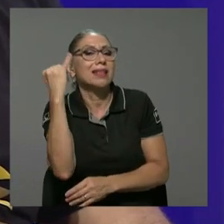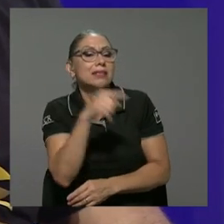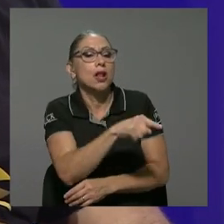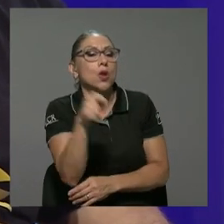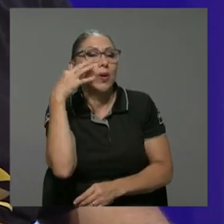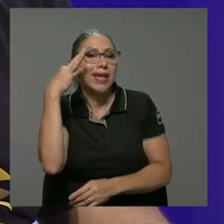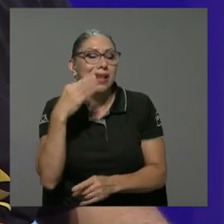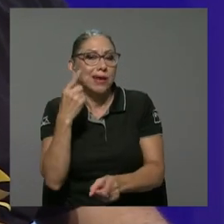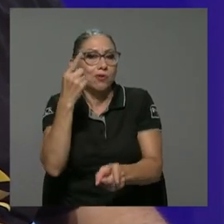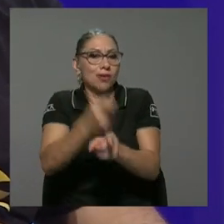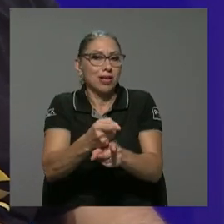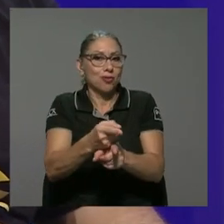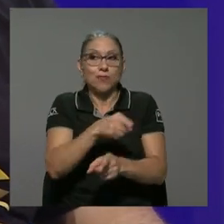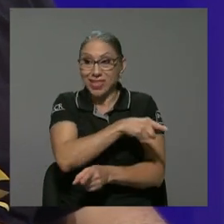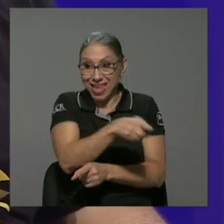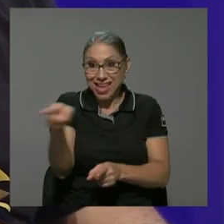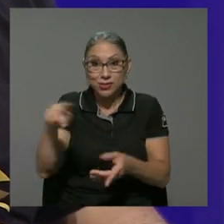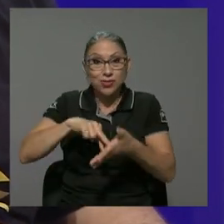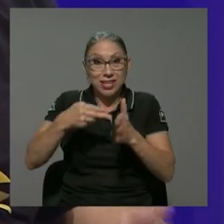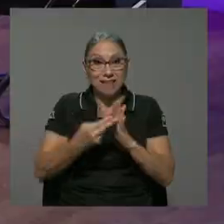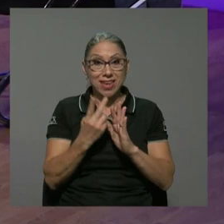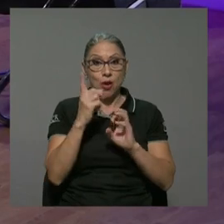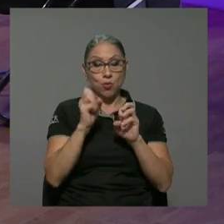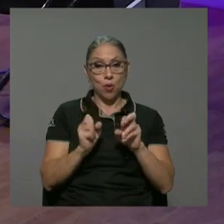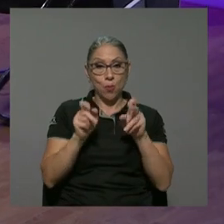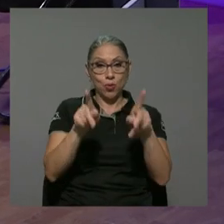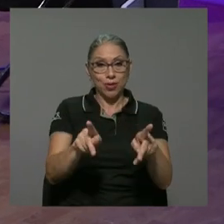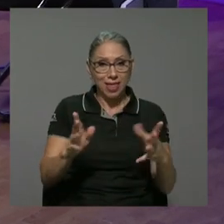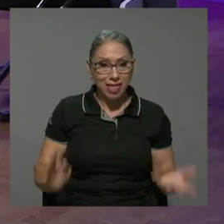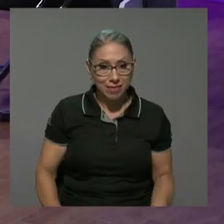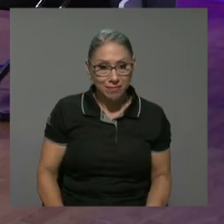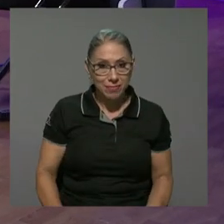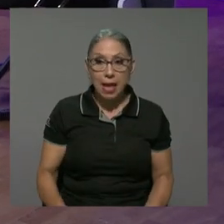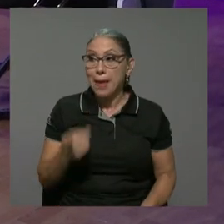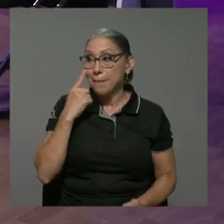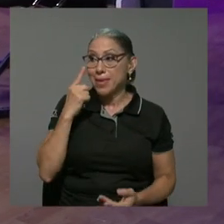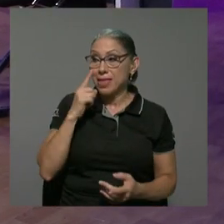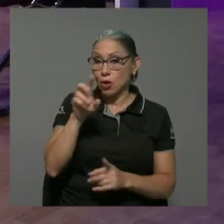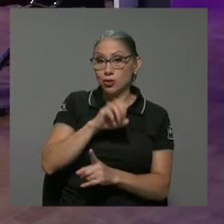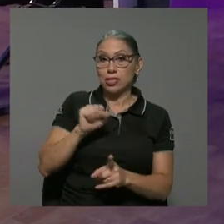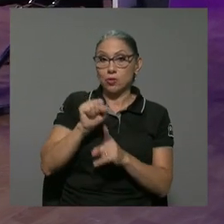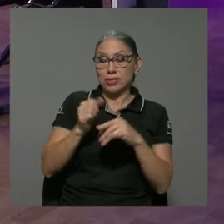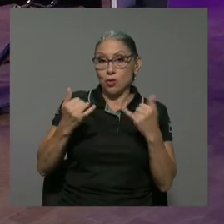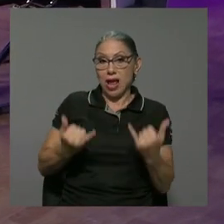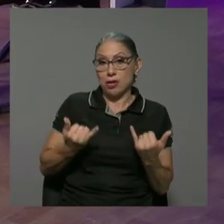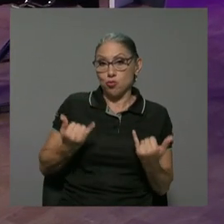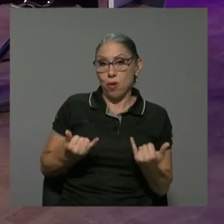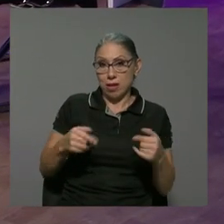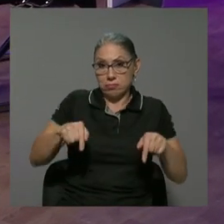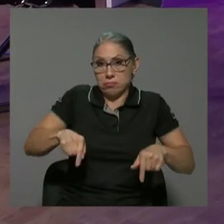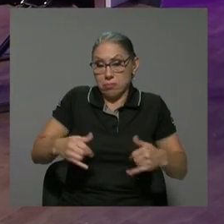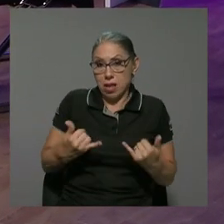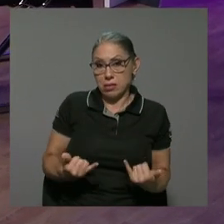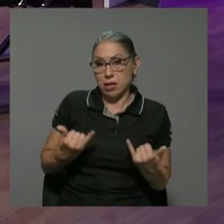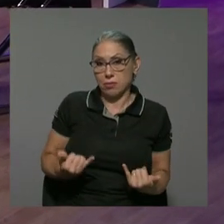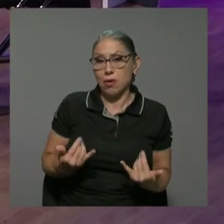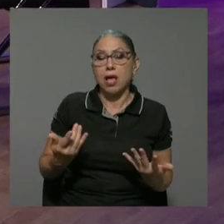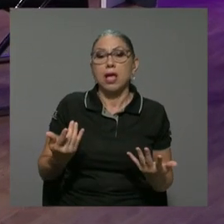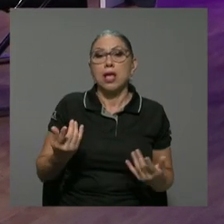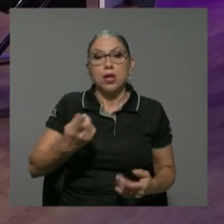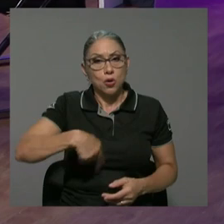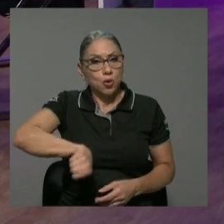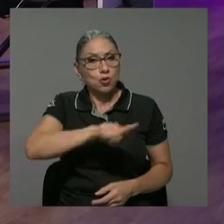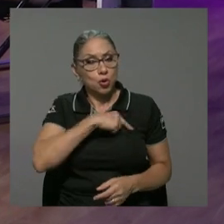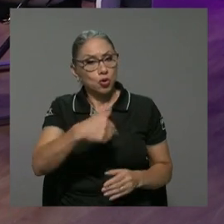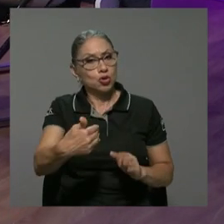de oportunidad. Finalmente tenemos una representación, viéndolo al contexto actual, ¿verdad?, de lo que estamos viviendo hoy. Tenemos una